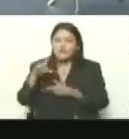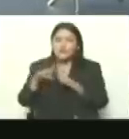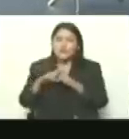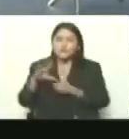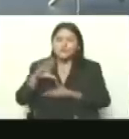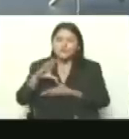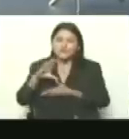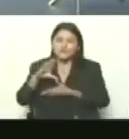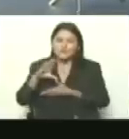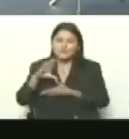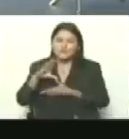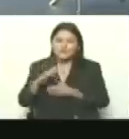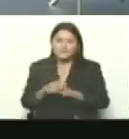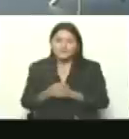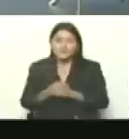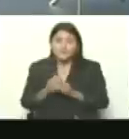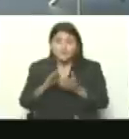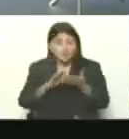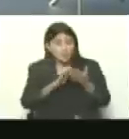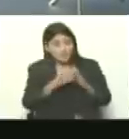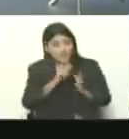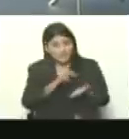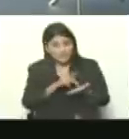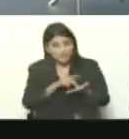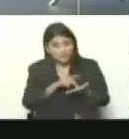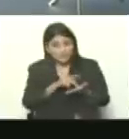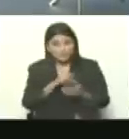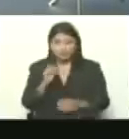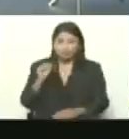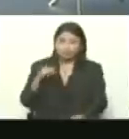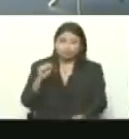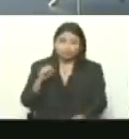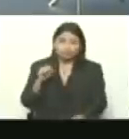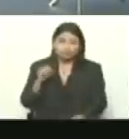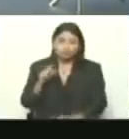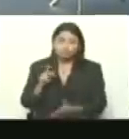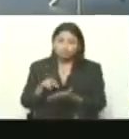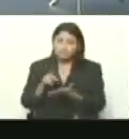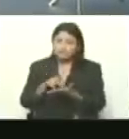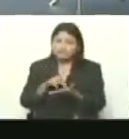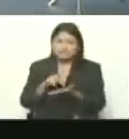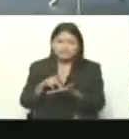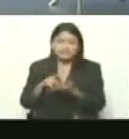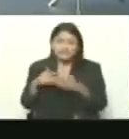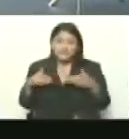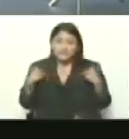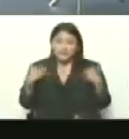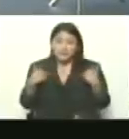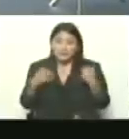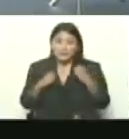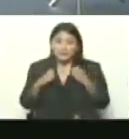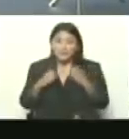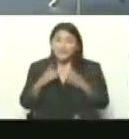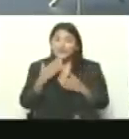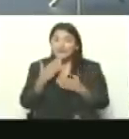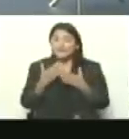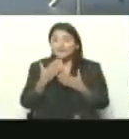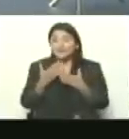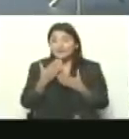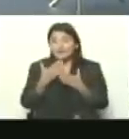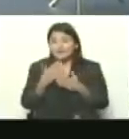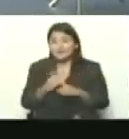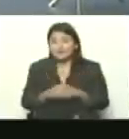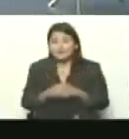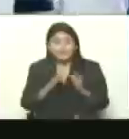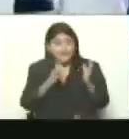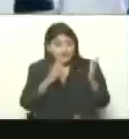participó en los eventos? Sí. Participó demasiado contenta, emocionada y agradecida. ¿Verdad? ¿Y